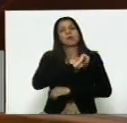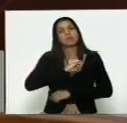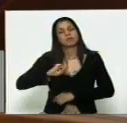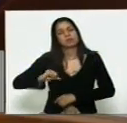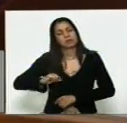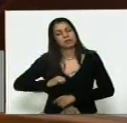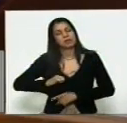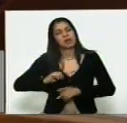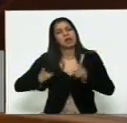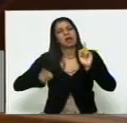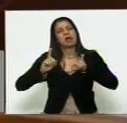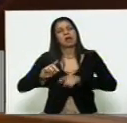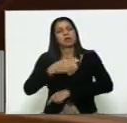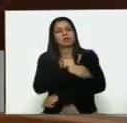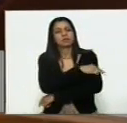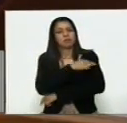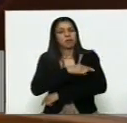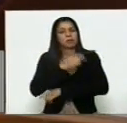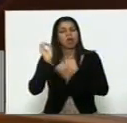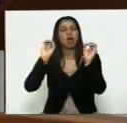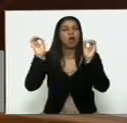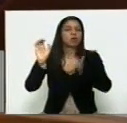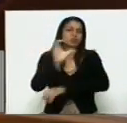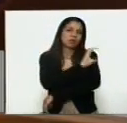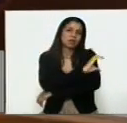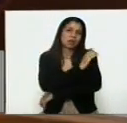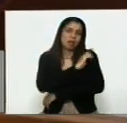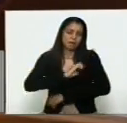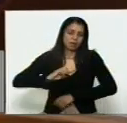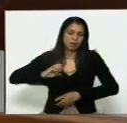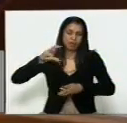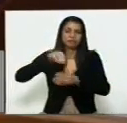incluyendo los centros de salud públicos y privados que se encuentren